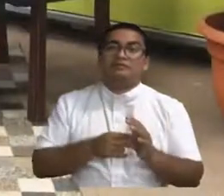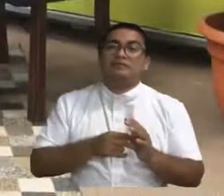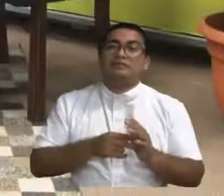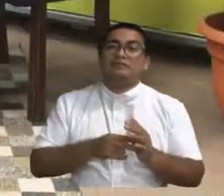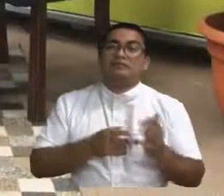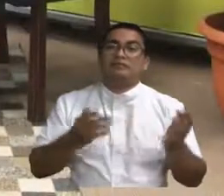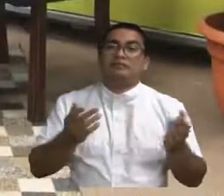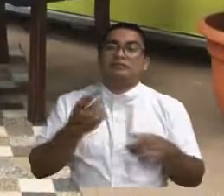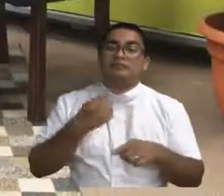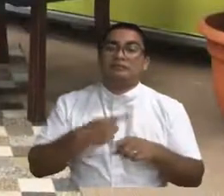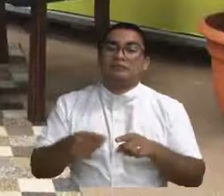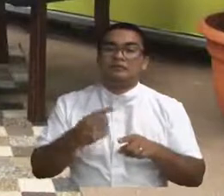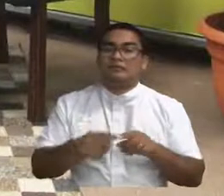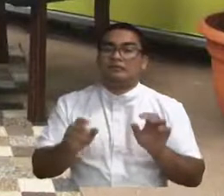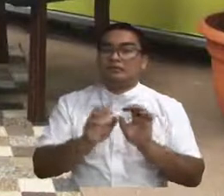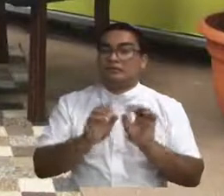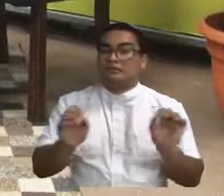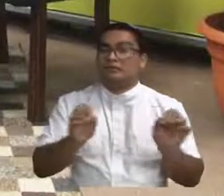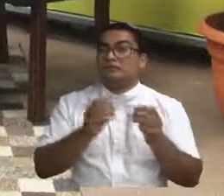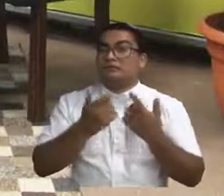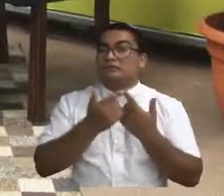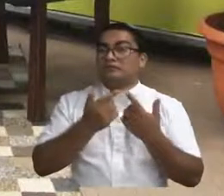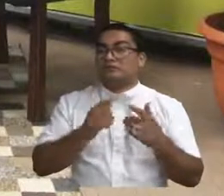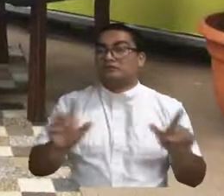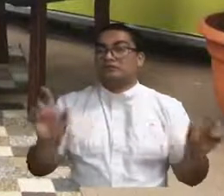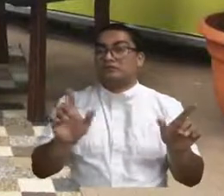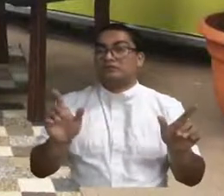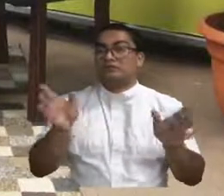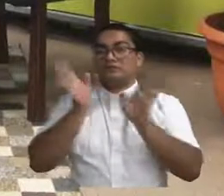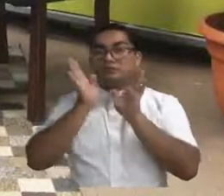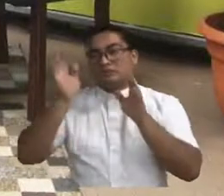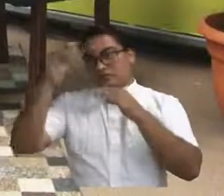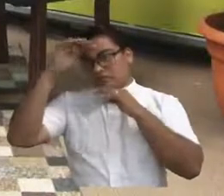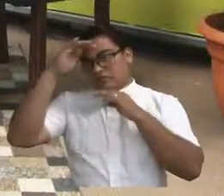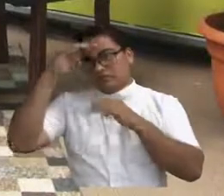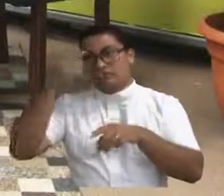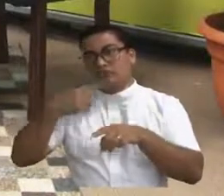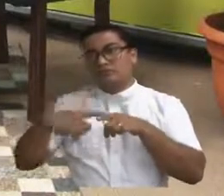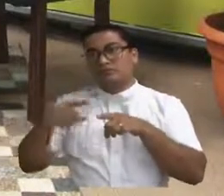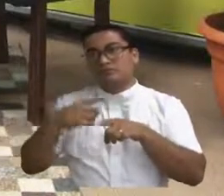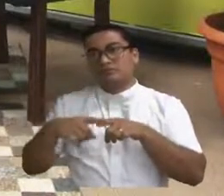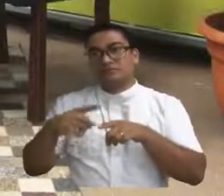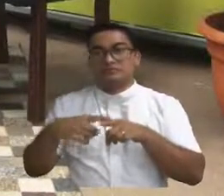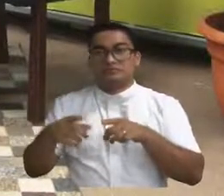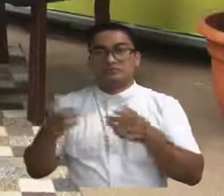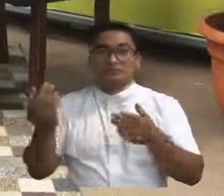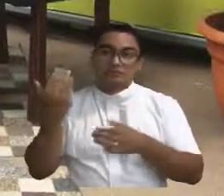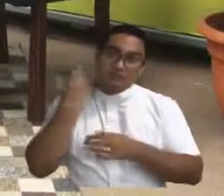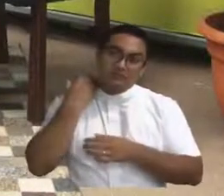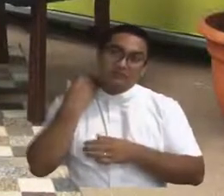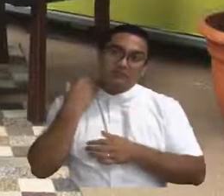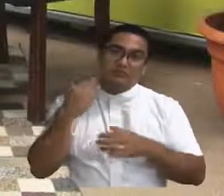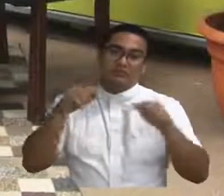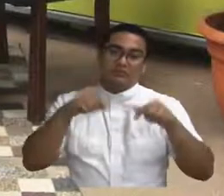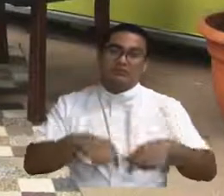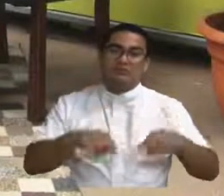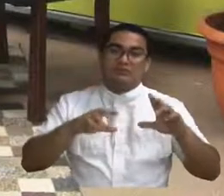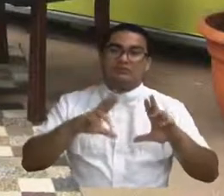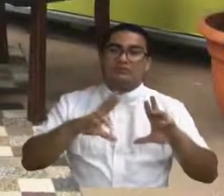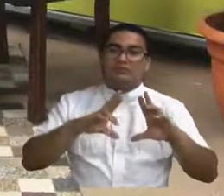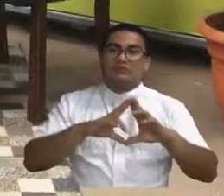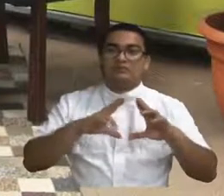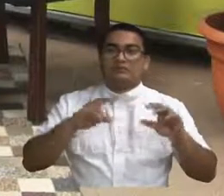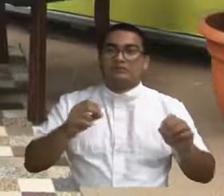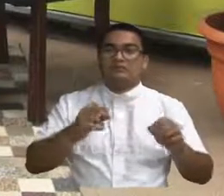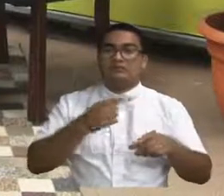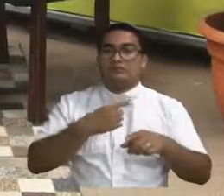el costo. Si uno va a ponérselas por privado, esta vacuna tiene un costo exagerado y aquí son gratis. Inclusive tenemos